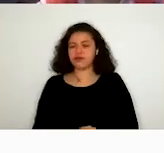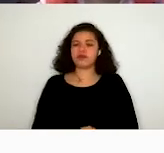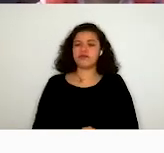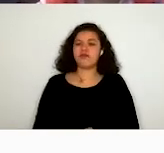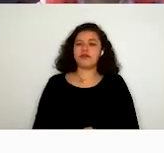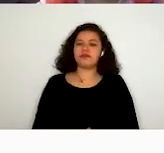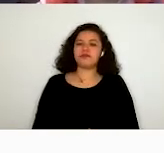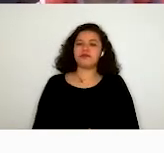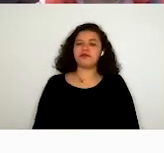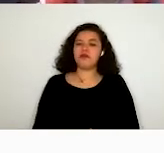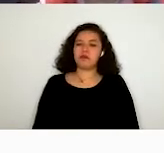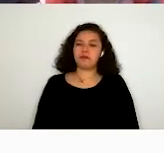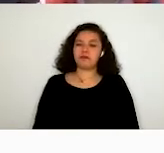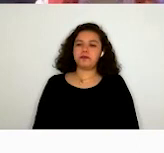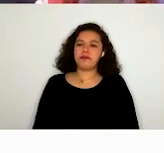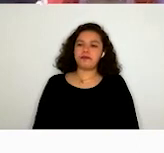y mencionando